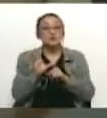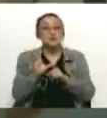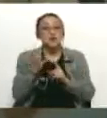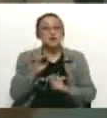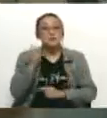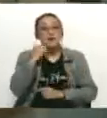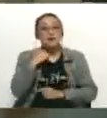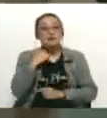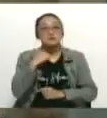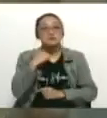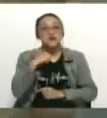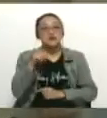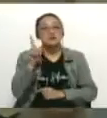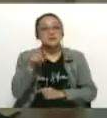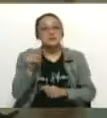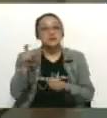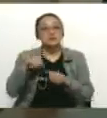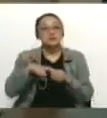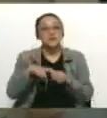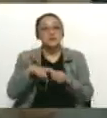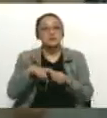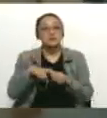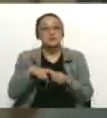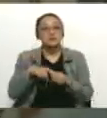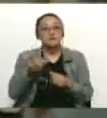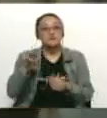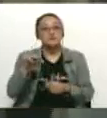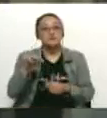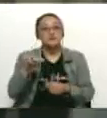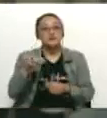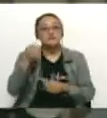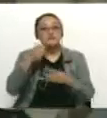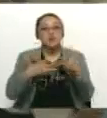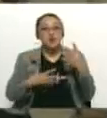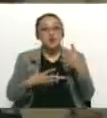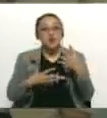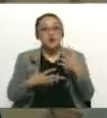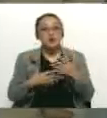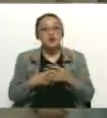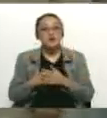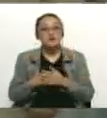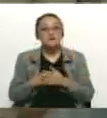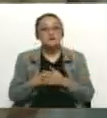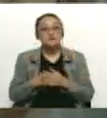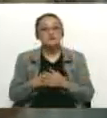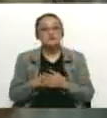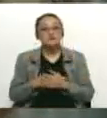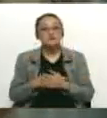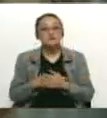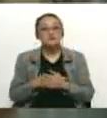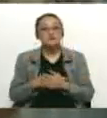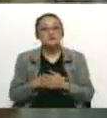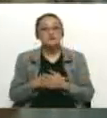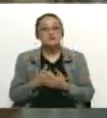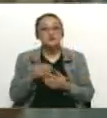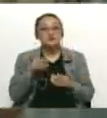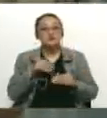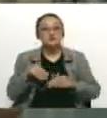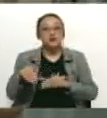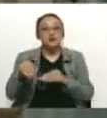Valencia, sino también incorporar a Mariara, Nagua, Nagua, Puerto Cabello, en subsedes que